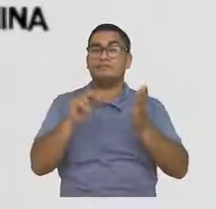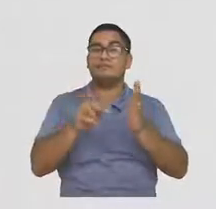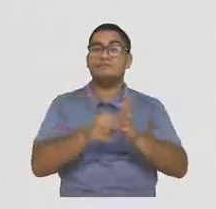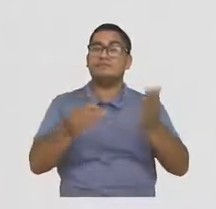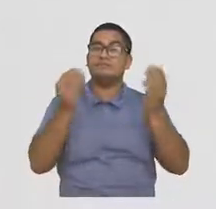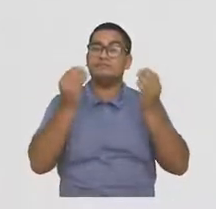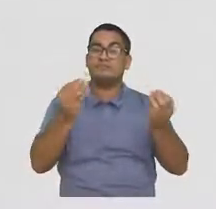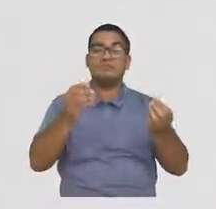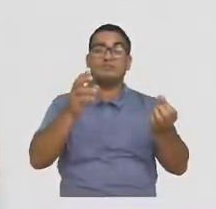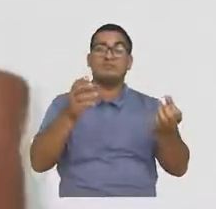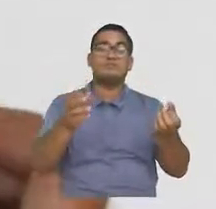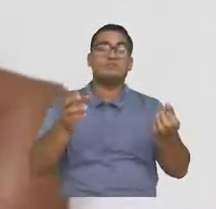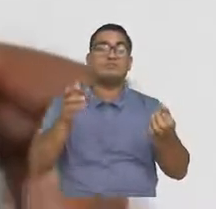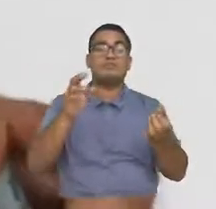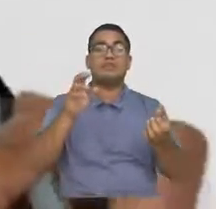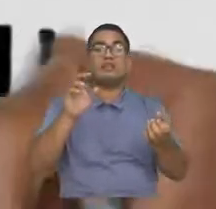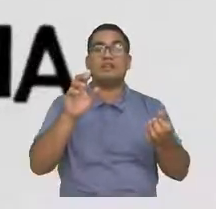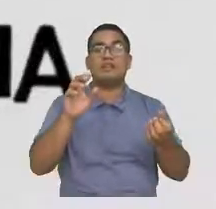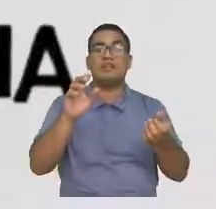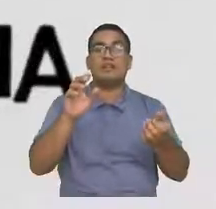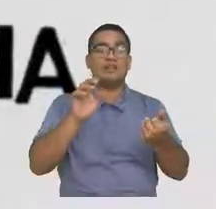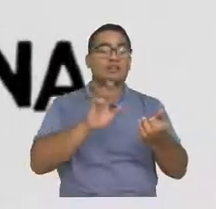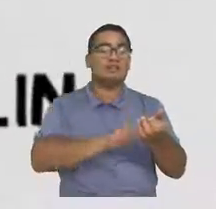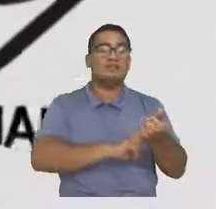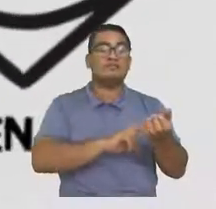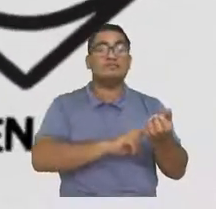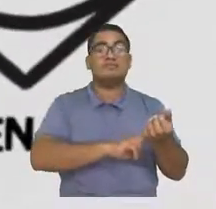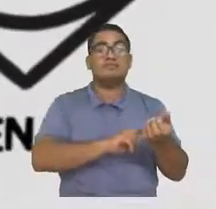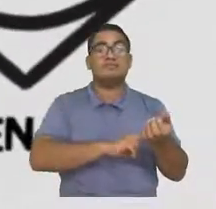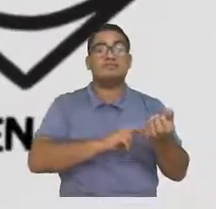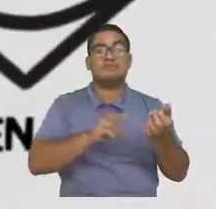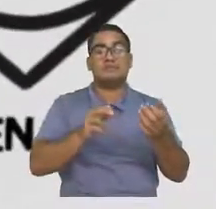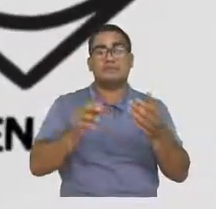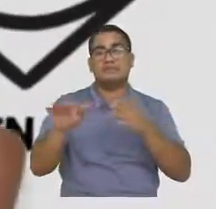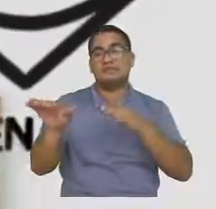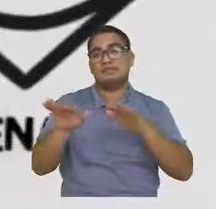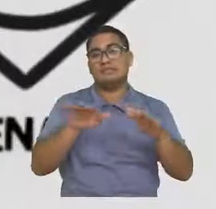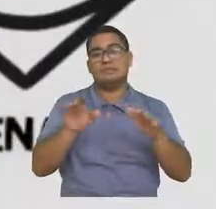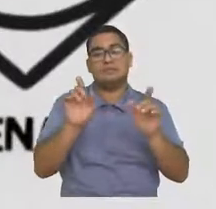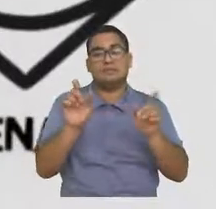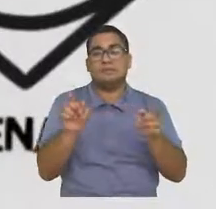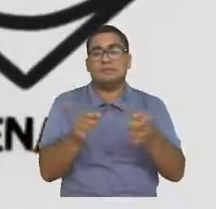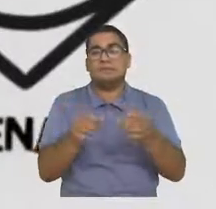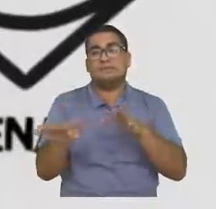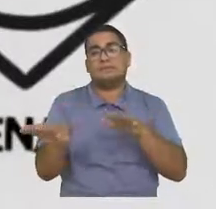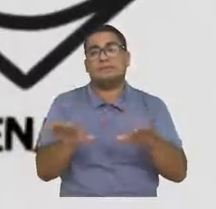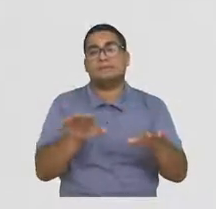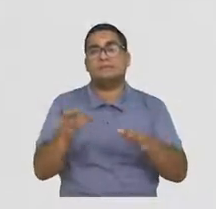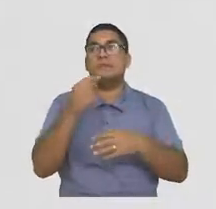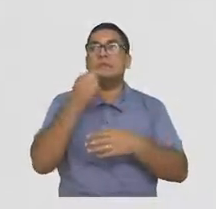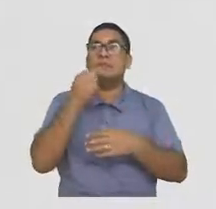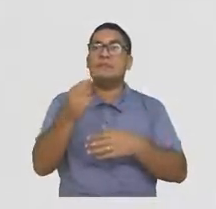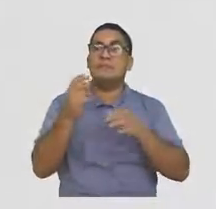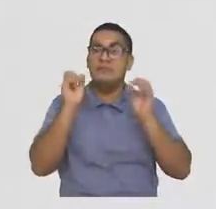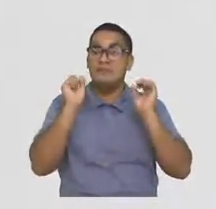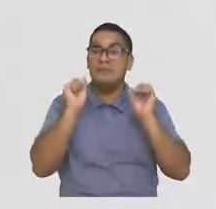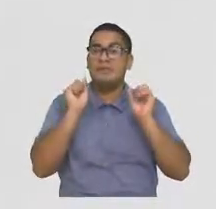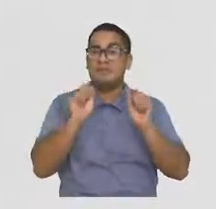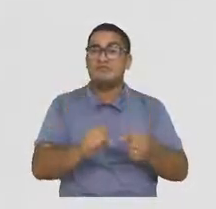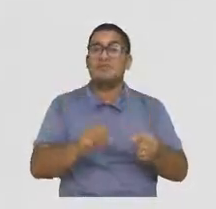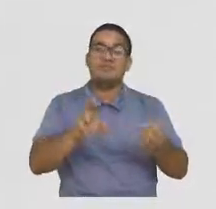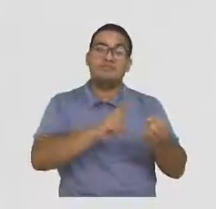glucosa que no la podemos mantener, no la podemos sintetizar de tal manera que puede venir una